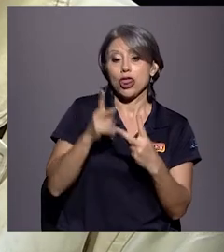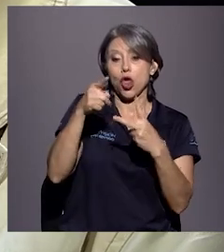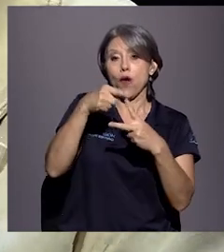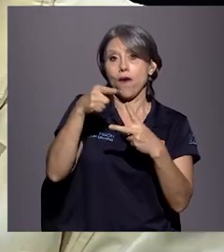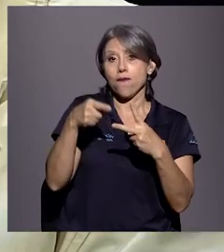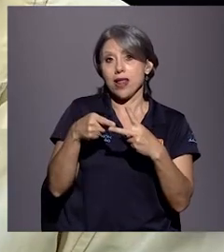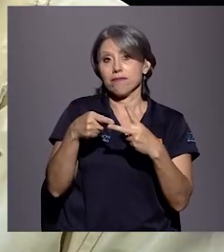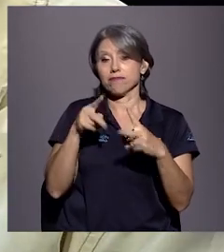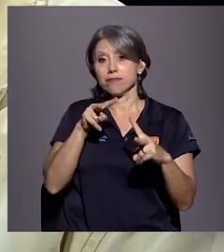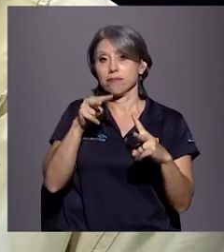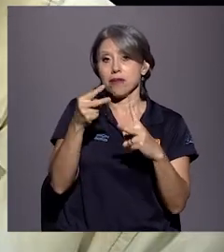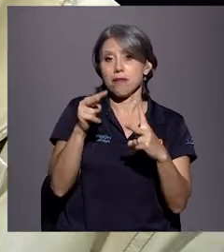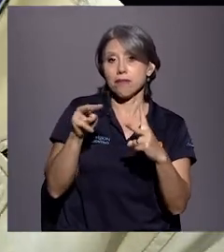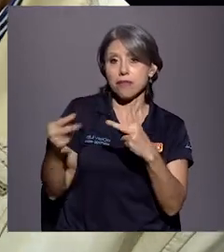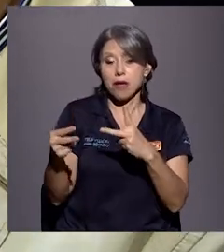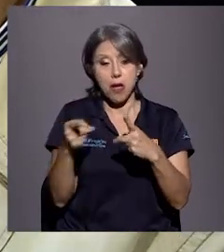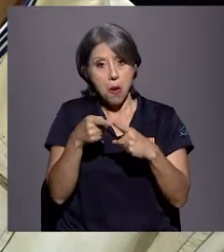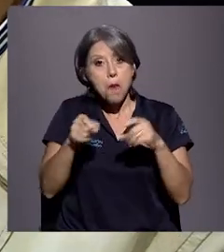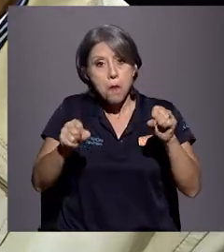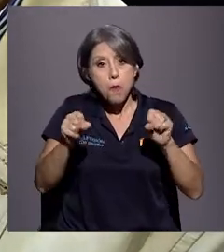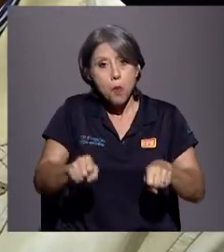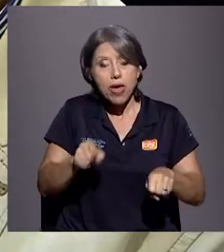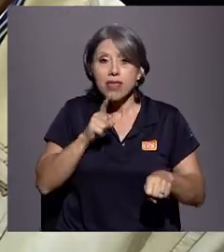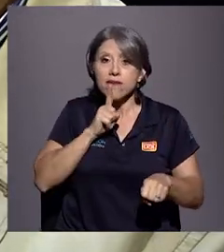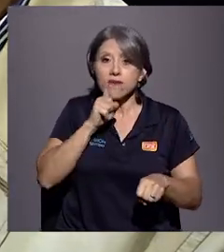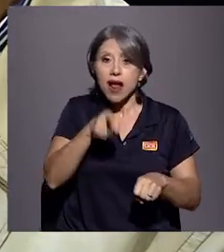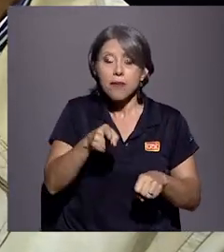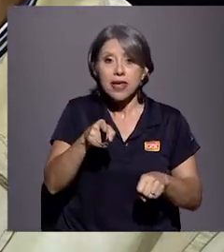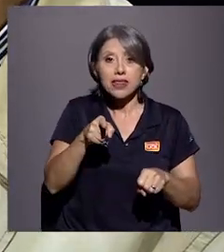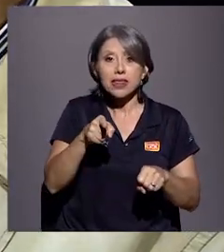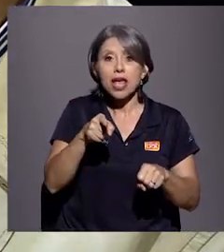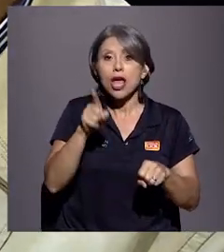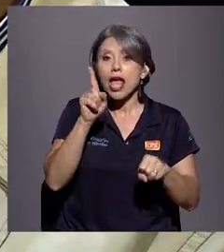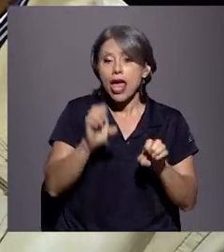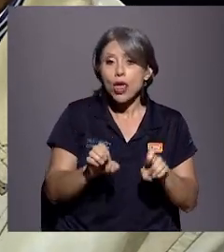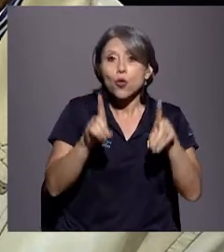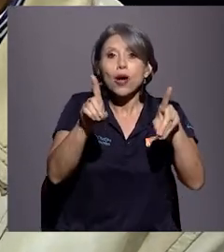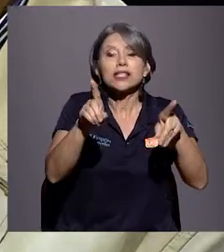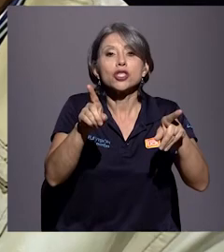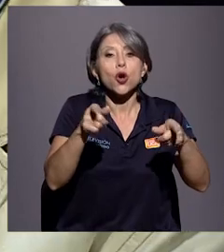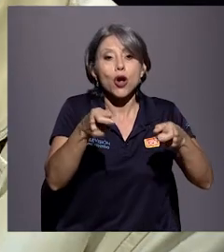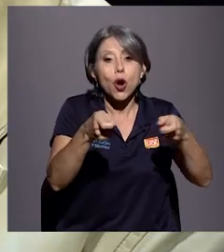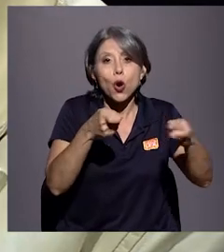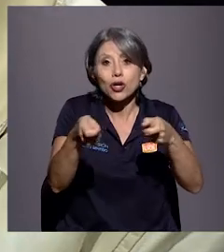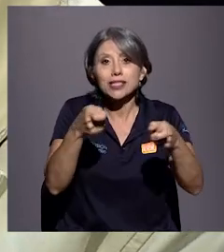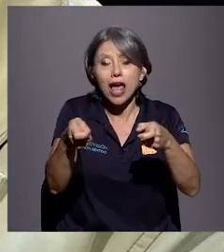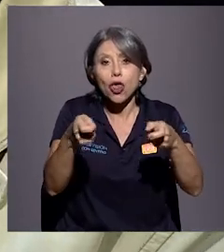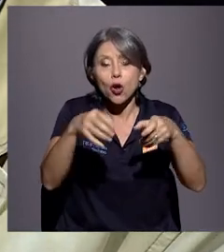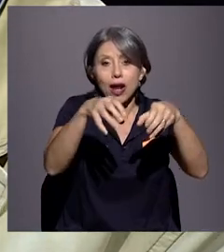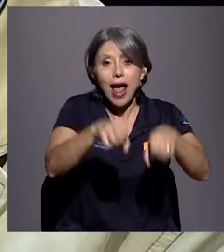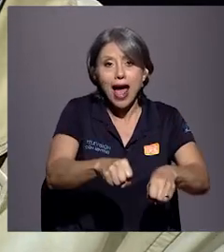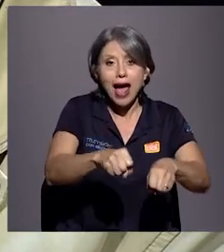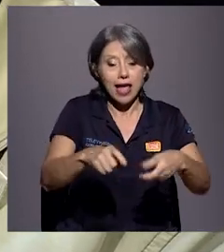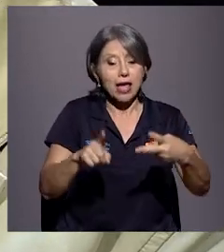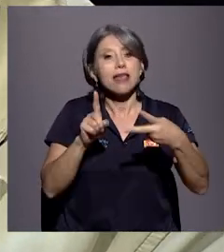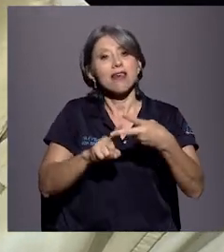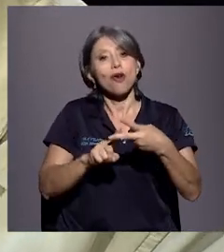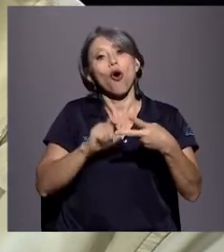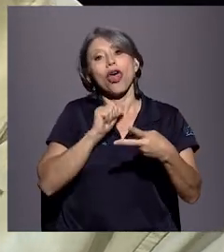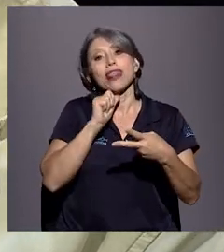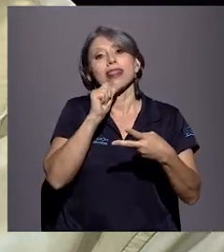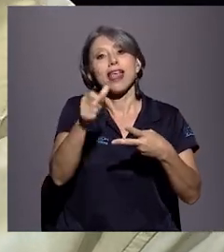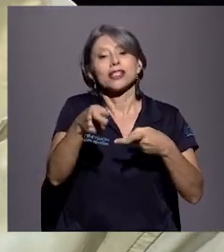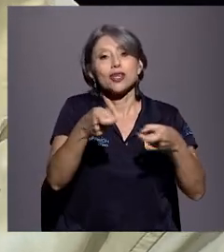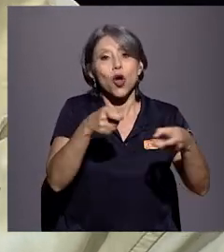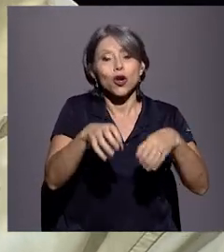ese doble filo. Puede ser realmente una educación, digamos así, colonizadora, pero puede ser también descolonizadora. Y no es